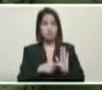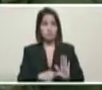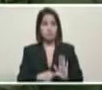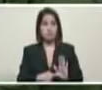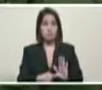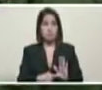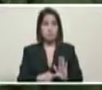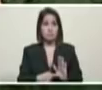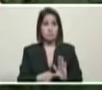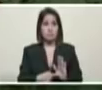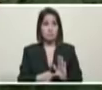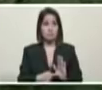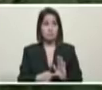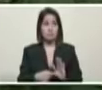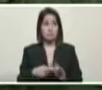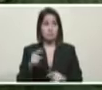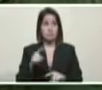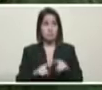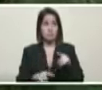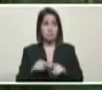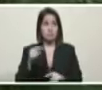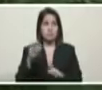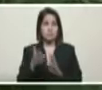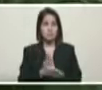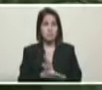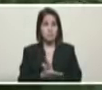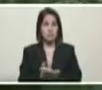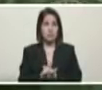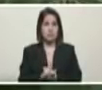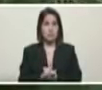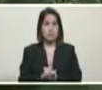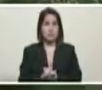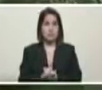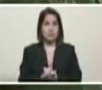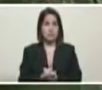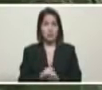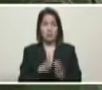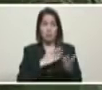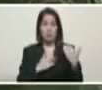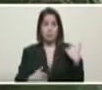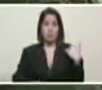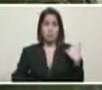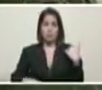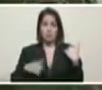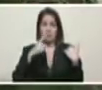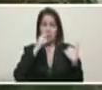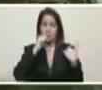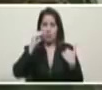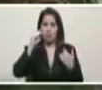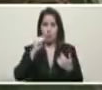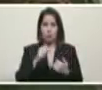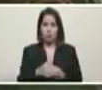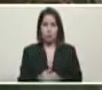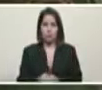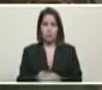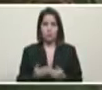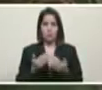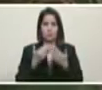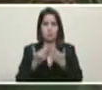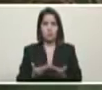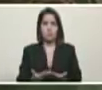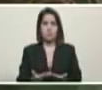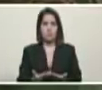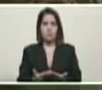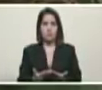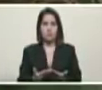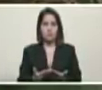de Miraflores para recibir este reconocimiento por parte del presidente Nicolás Maduro Moros. Y